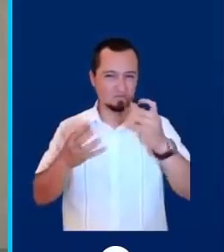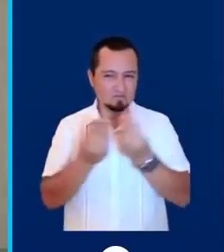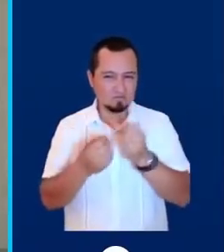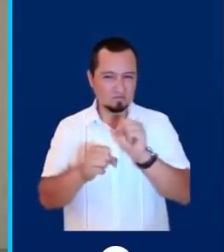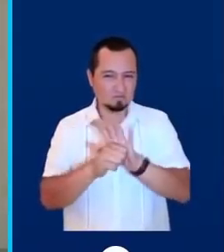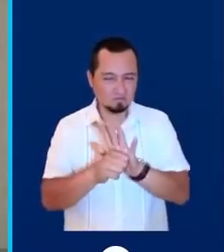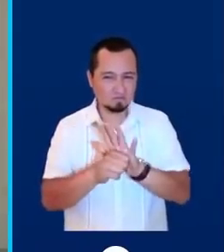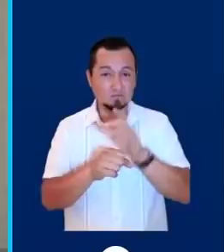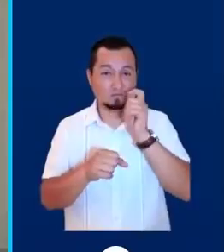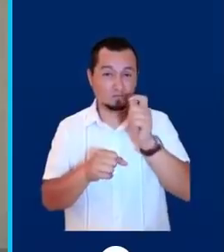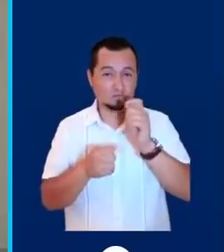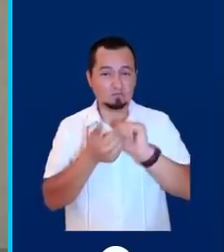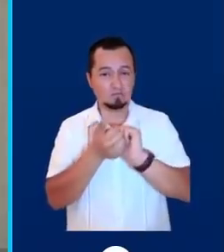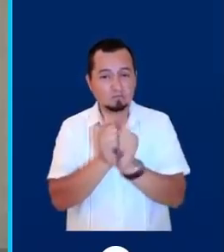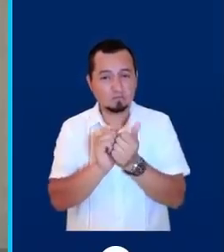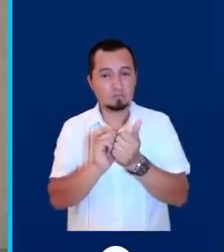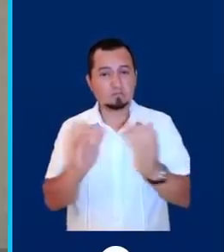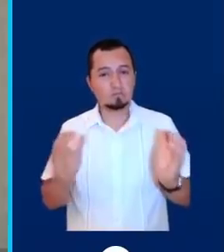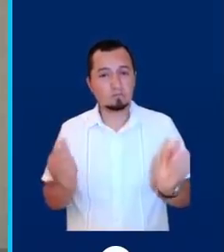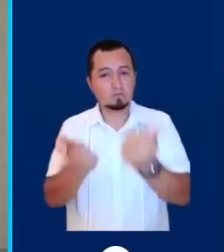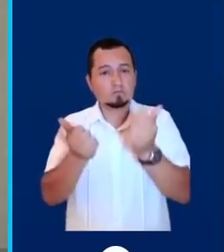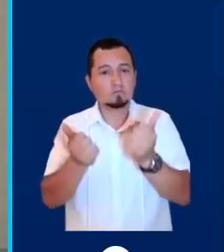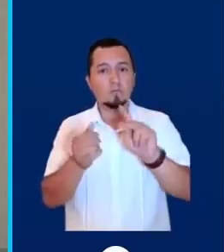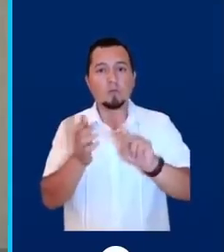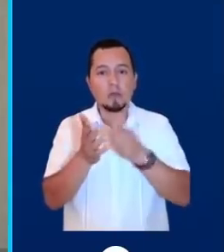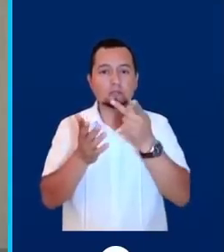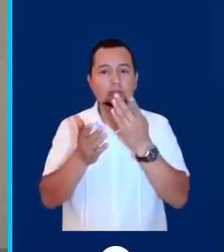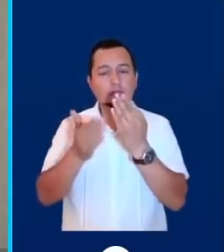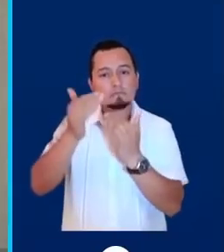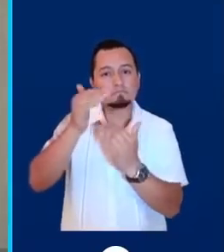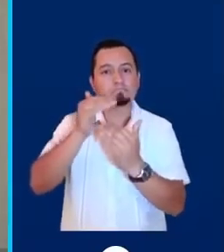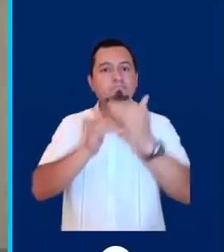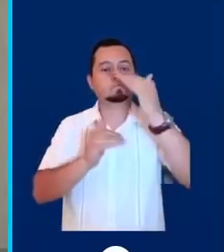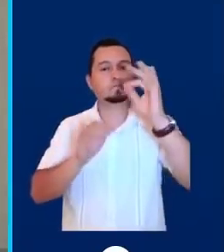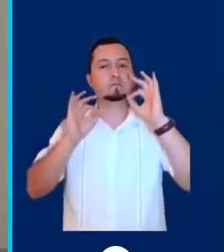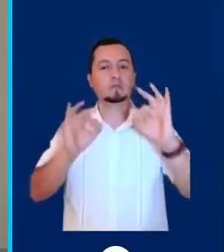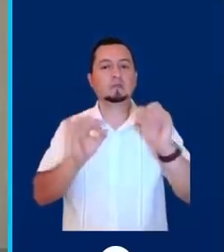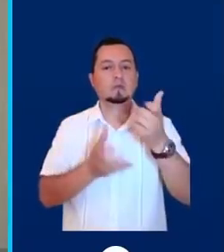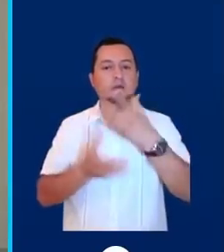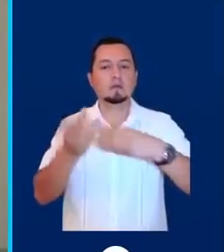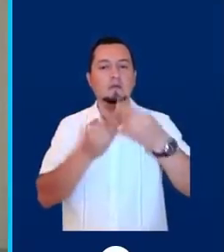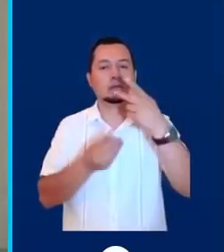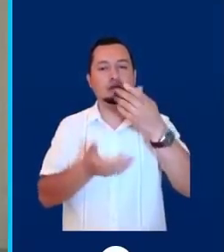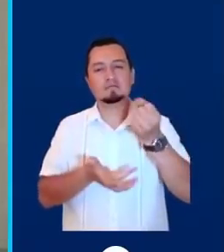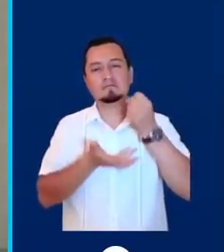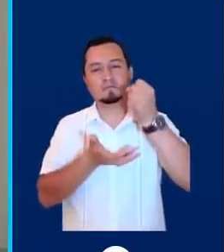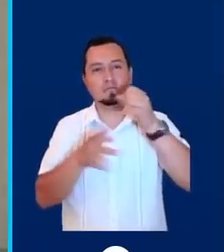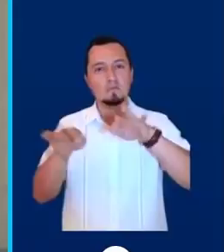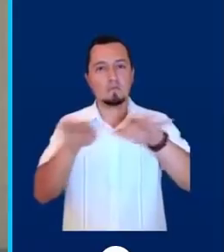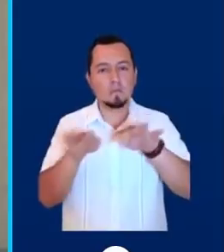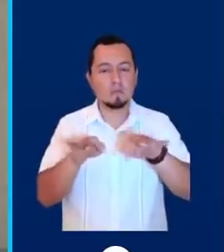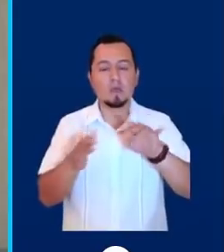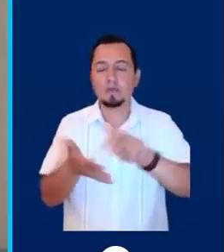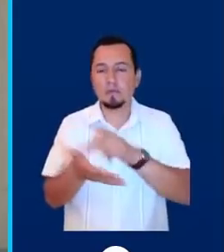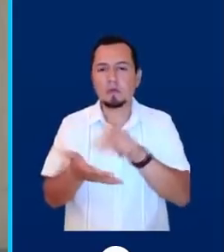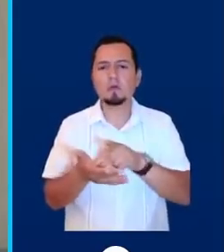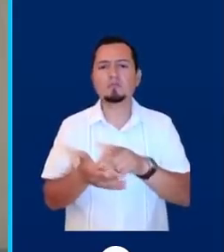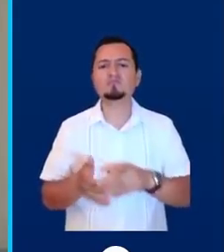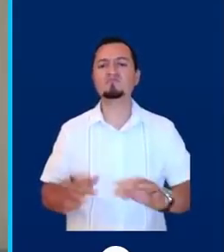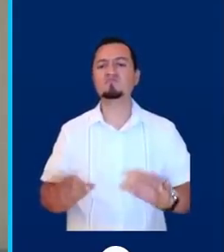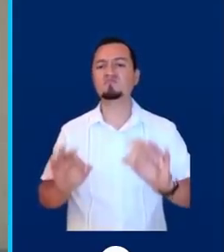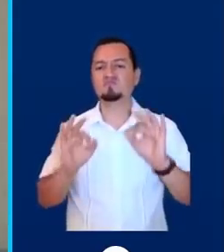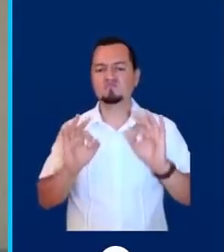que nos permitieron recuperar nuestra dinámica económica con el paso de del tiempo, hoy estamos en